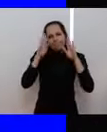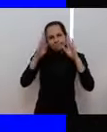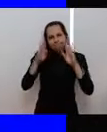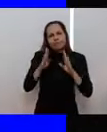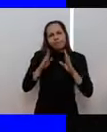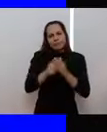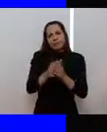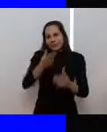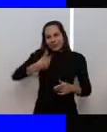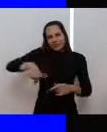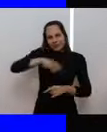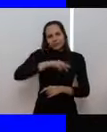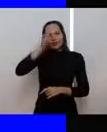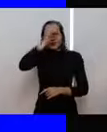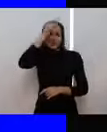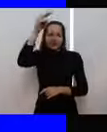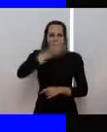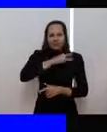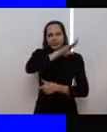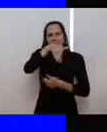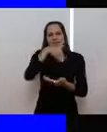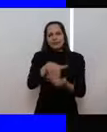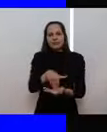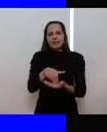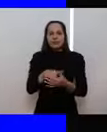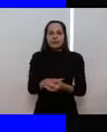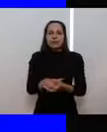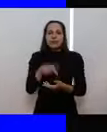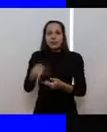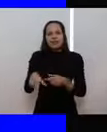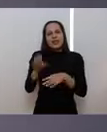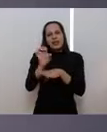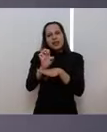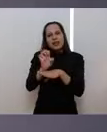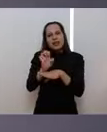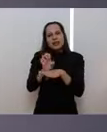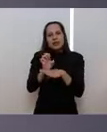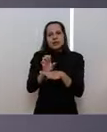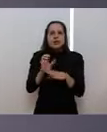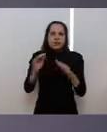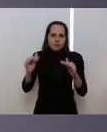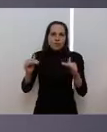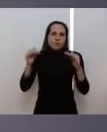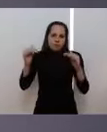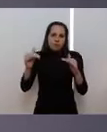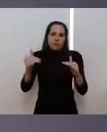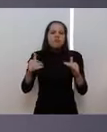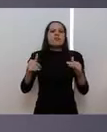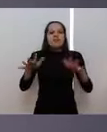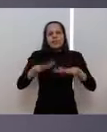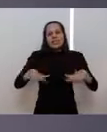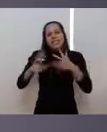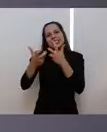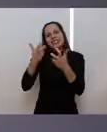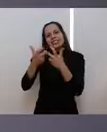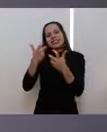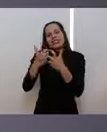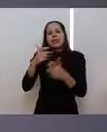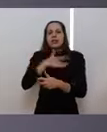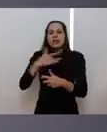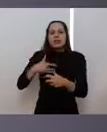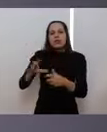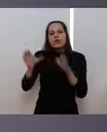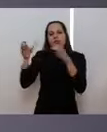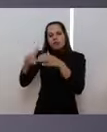somos el hospital militar central la entidad de mediana y alta complejidad del subsistema de salud de las fuerzas militares